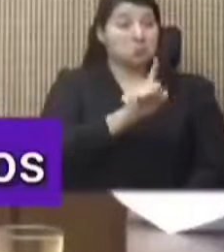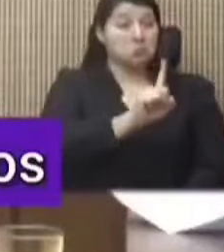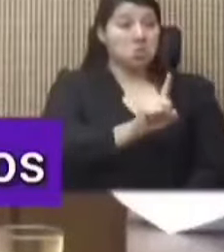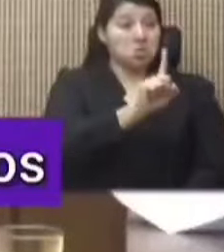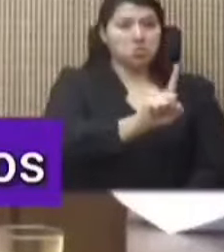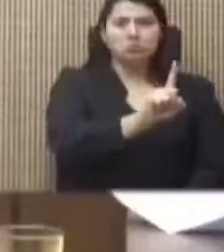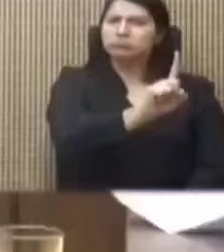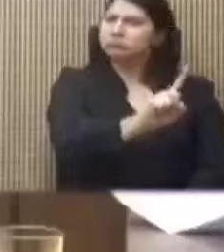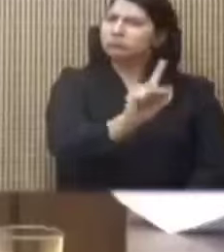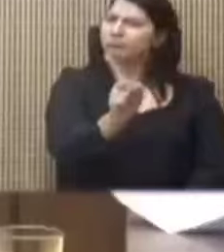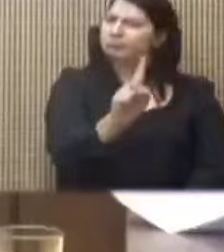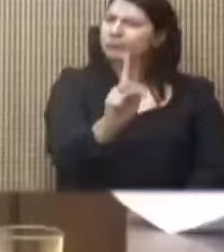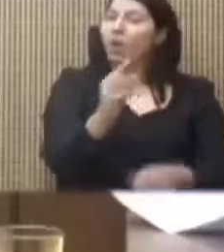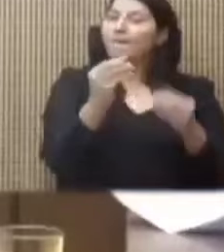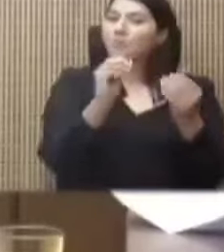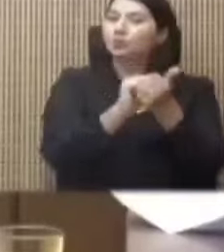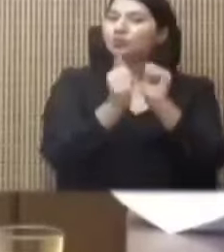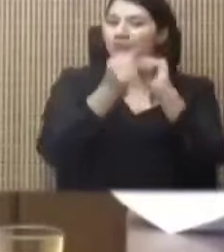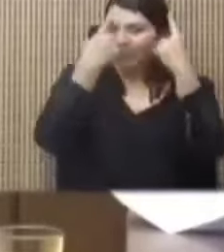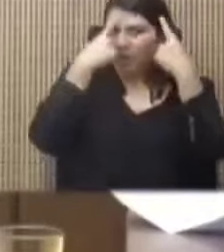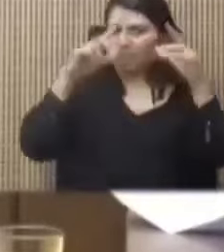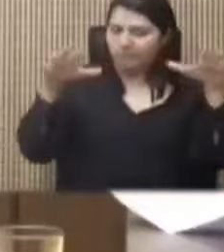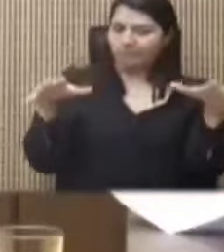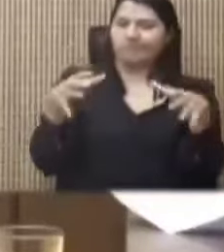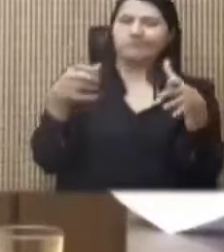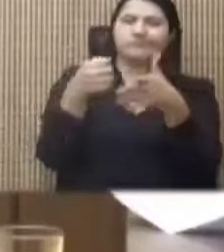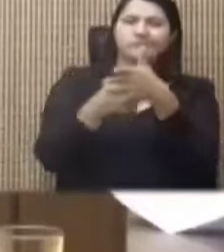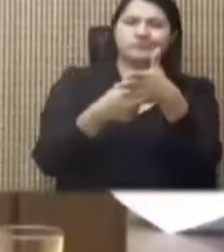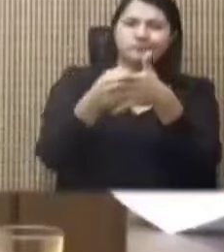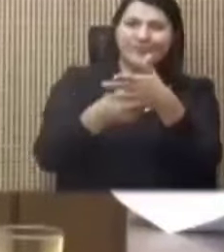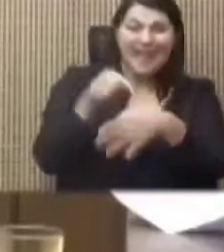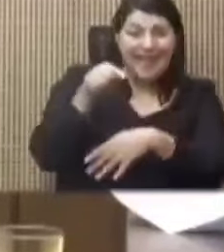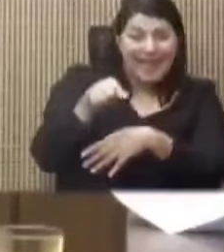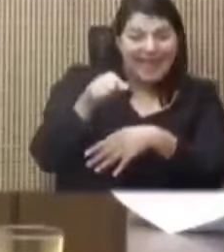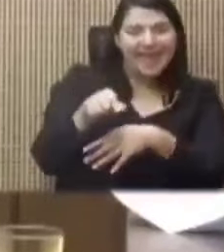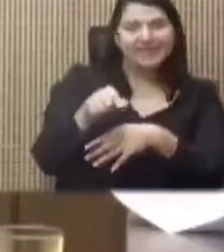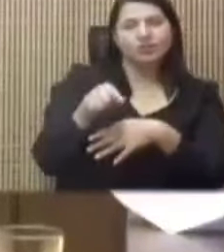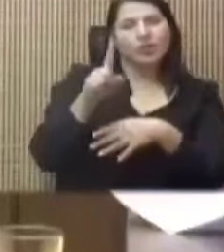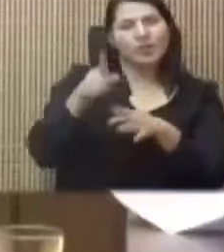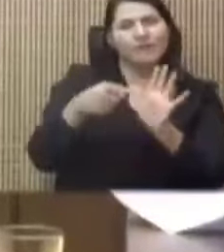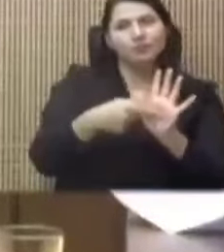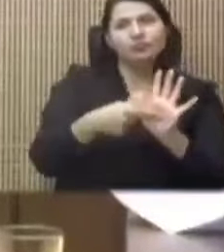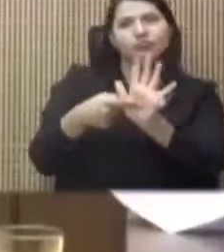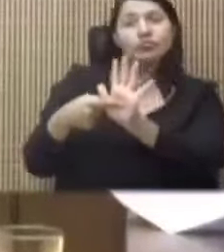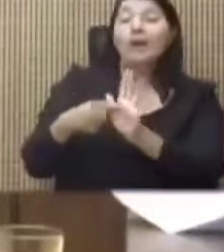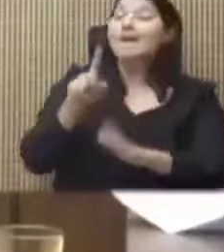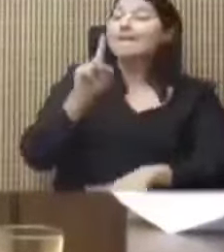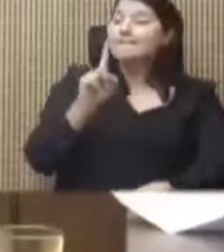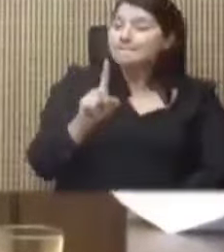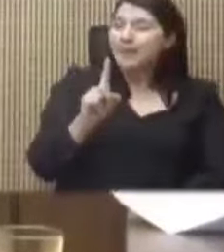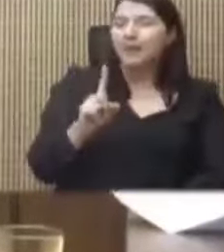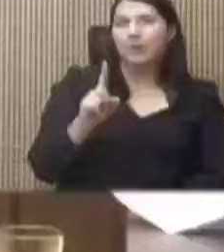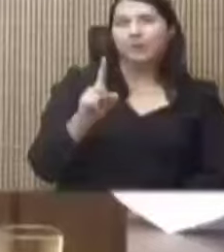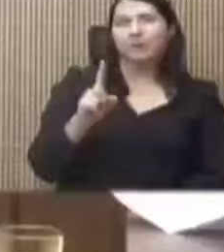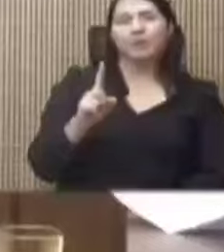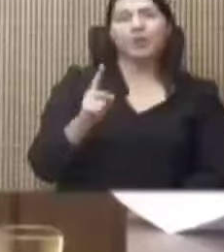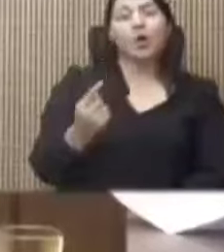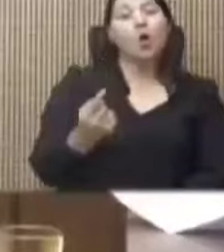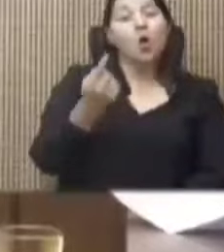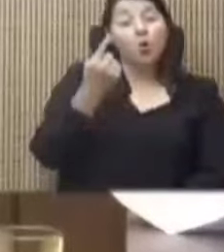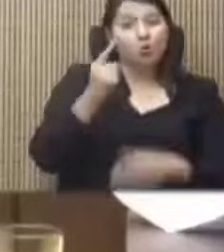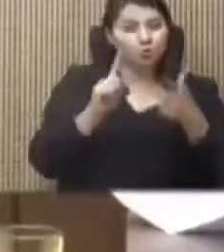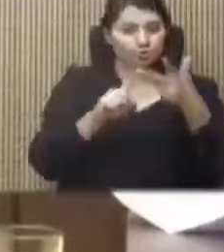ostentando determinados cargos de poder, y que había que visibilizar esos movimientos. Pero lo que más me gustó es que había una